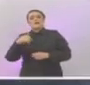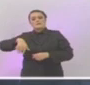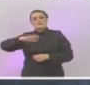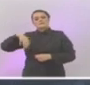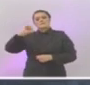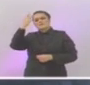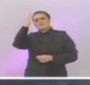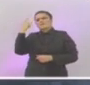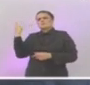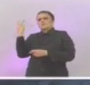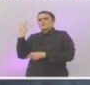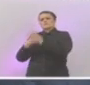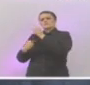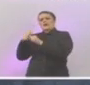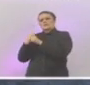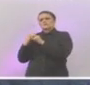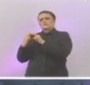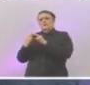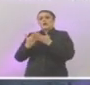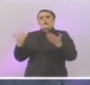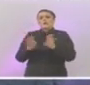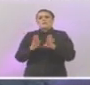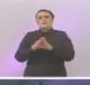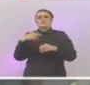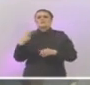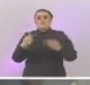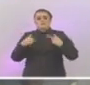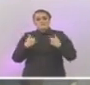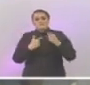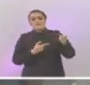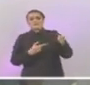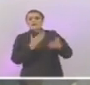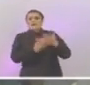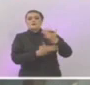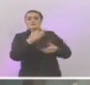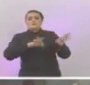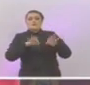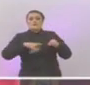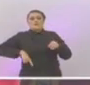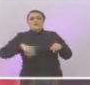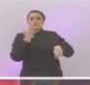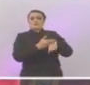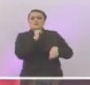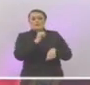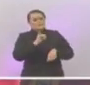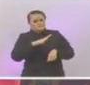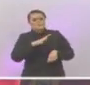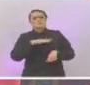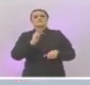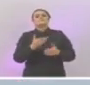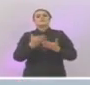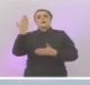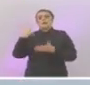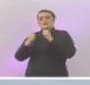desde hace 2 años, no existe el fuero para ningún funcionario público, incluido el gobernador. Y lo que empezó